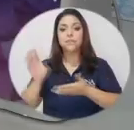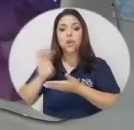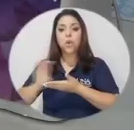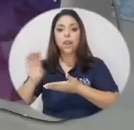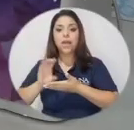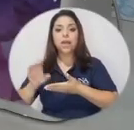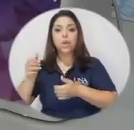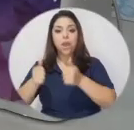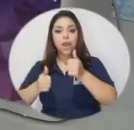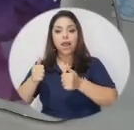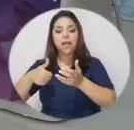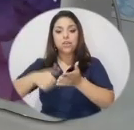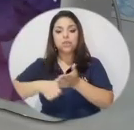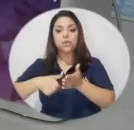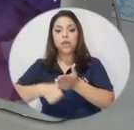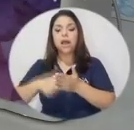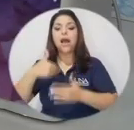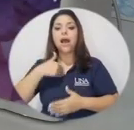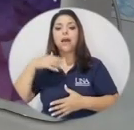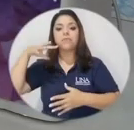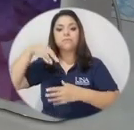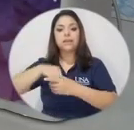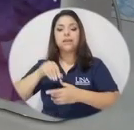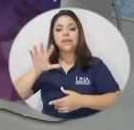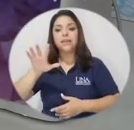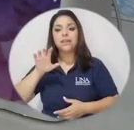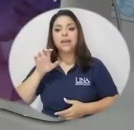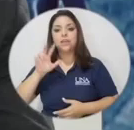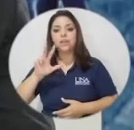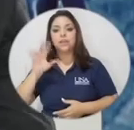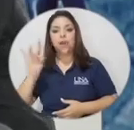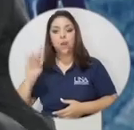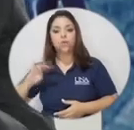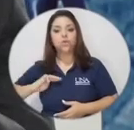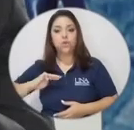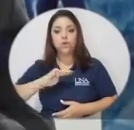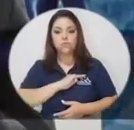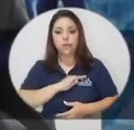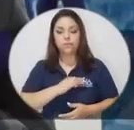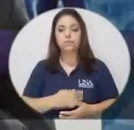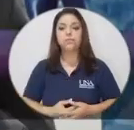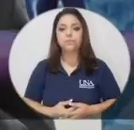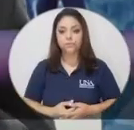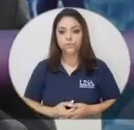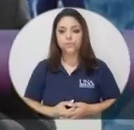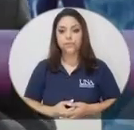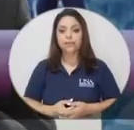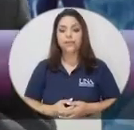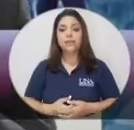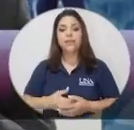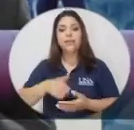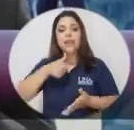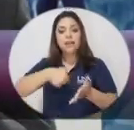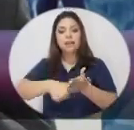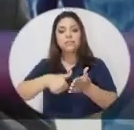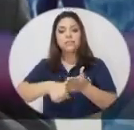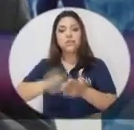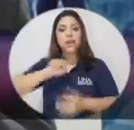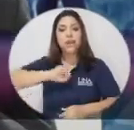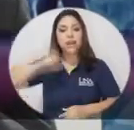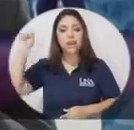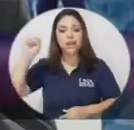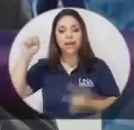por 538 miembros y la elección la gana el que